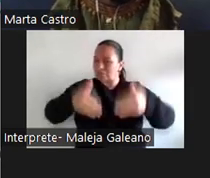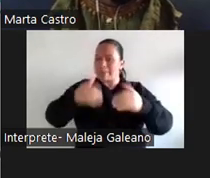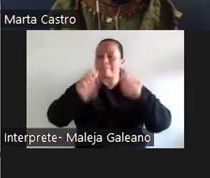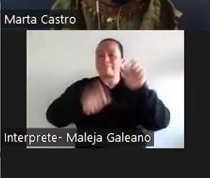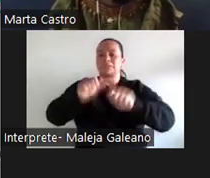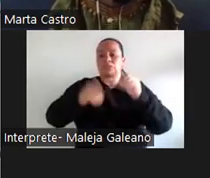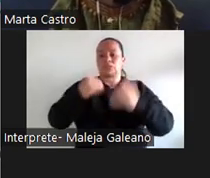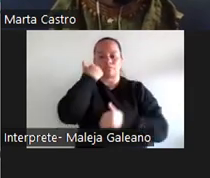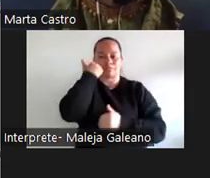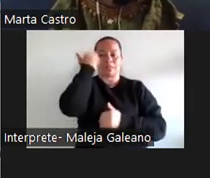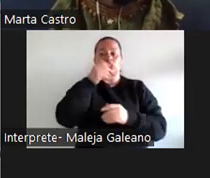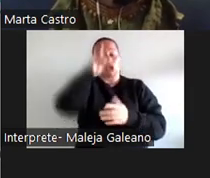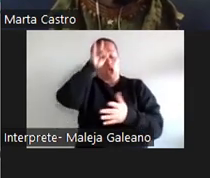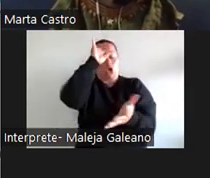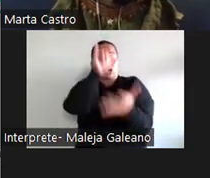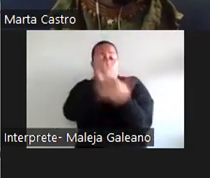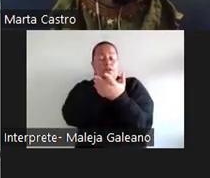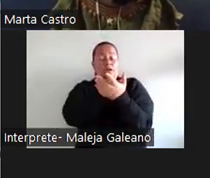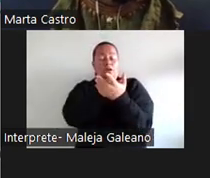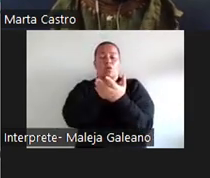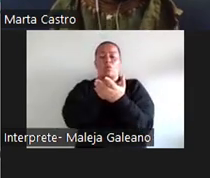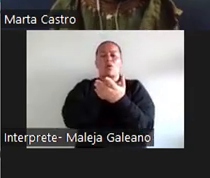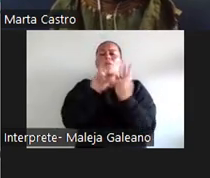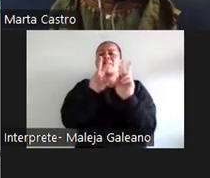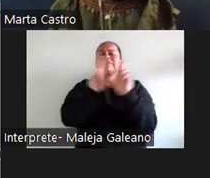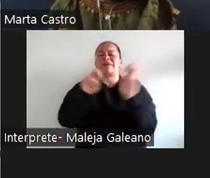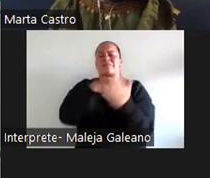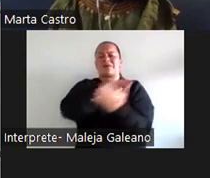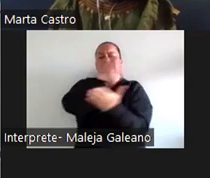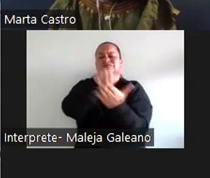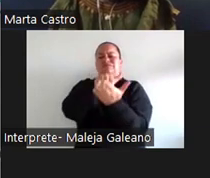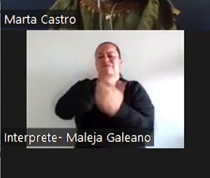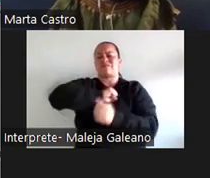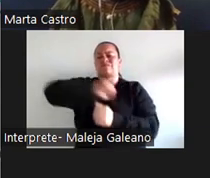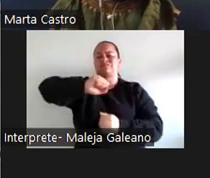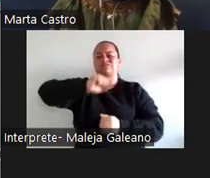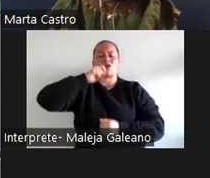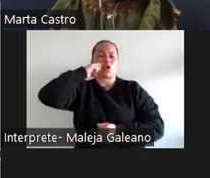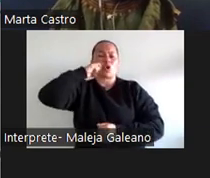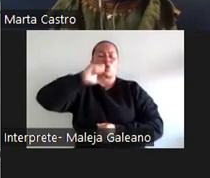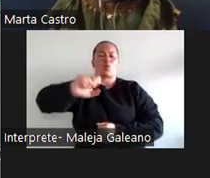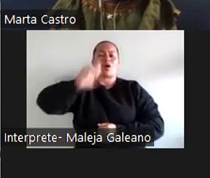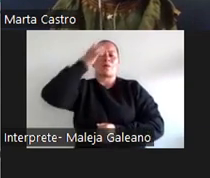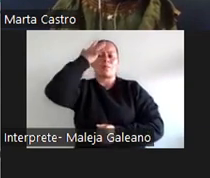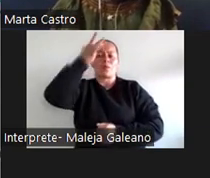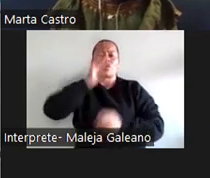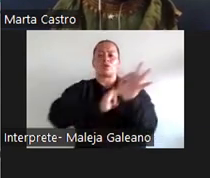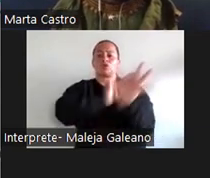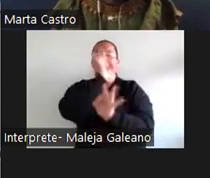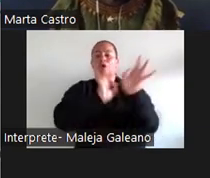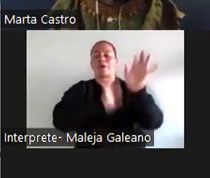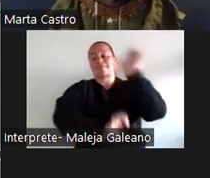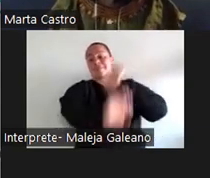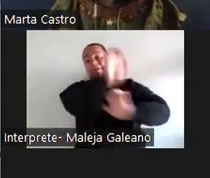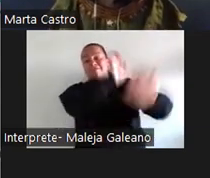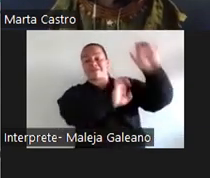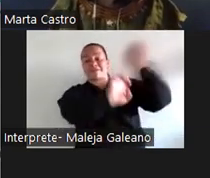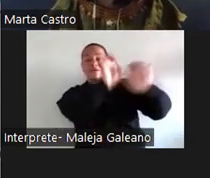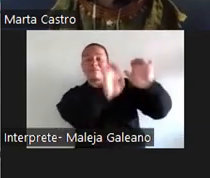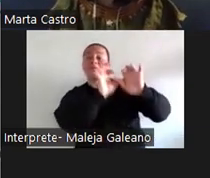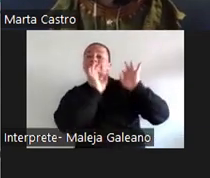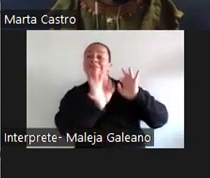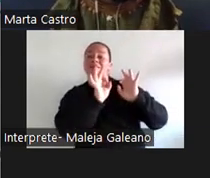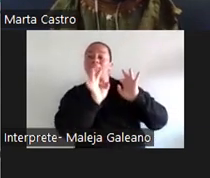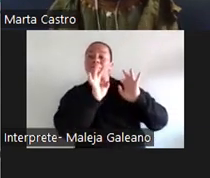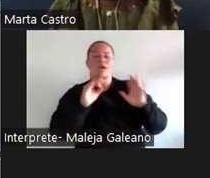creo como un tema central de Derechos Humanos porque nosotras defendemos que el cuidado es un tema que nos ataña a todas las